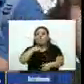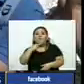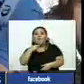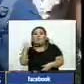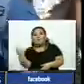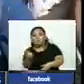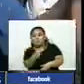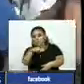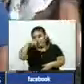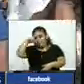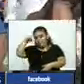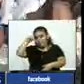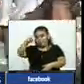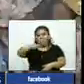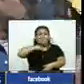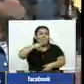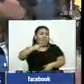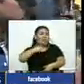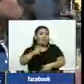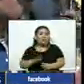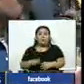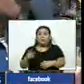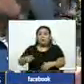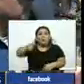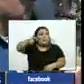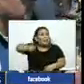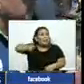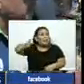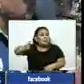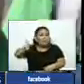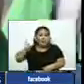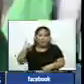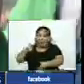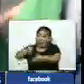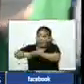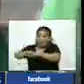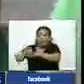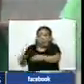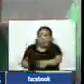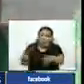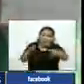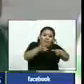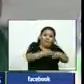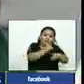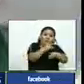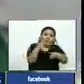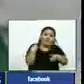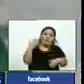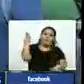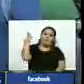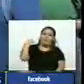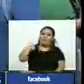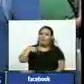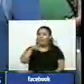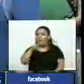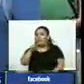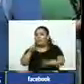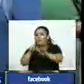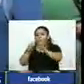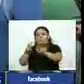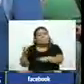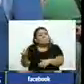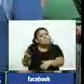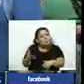clase trabajadora! Son cuotas no entregadas al sindicato desde noviembre del 2017, que superan